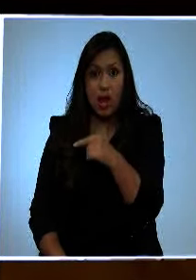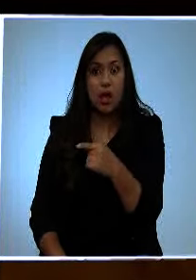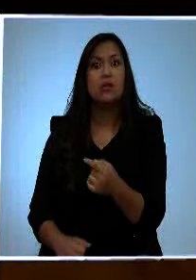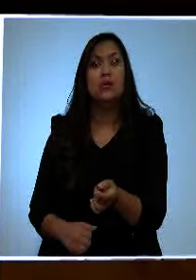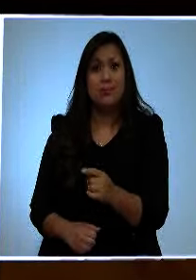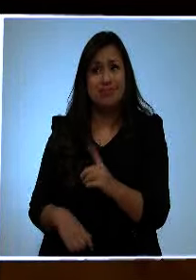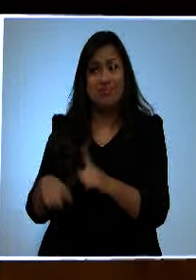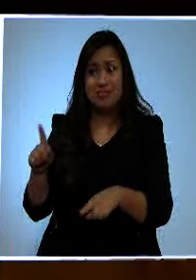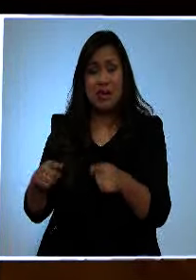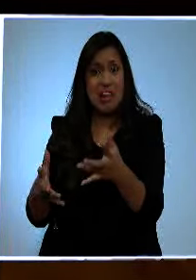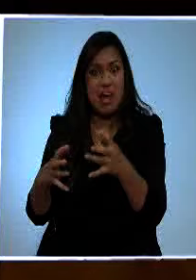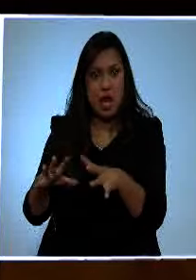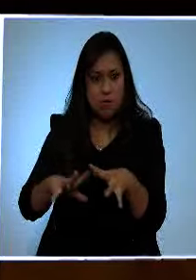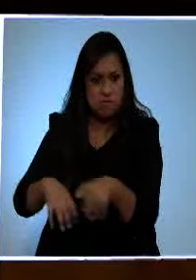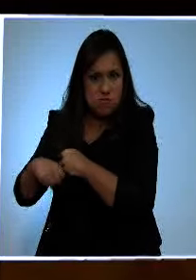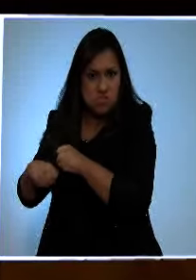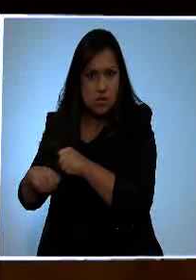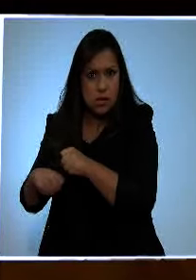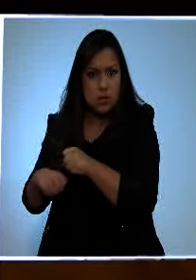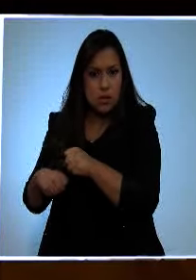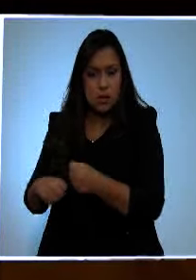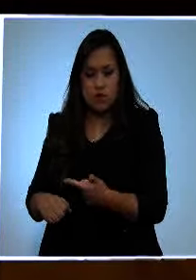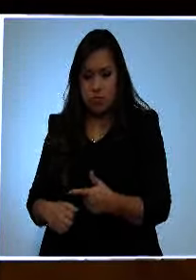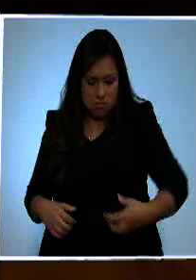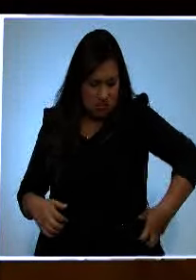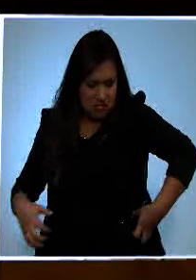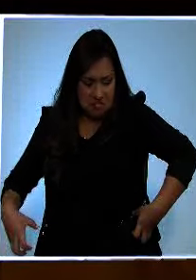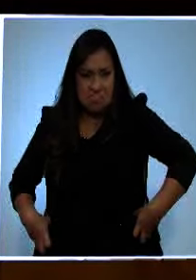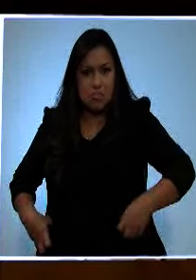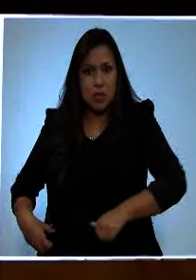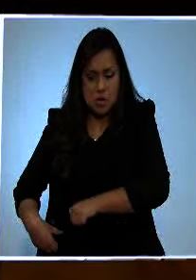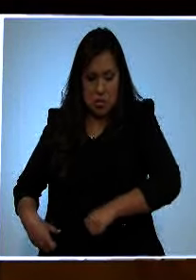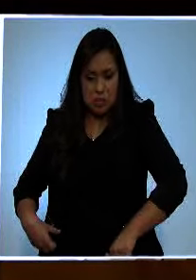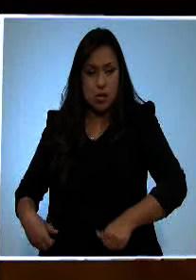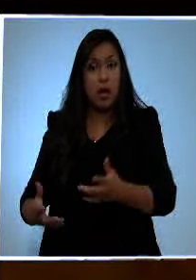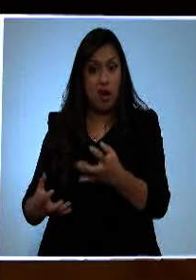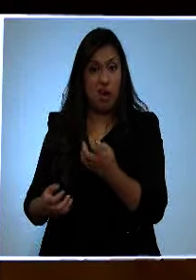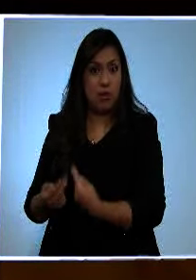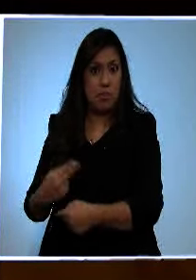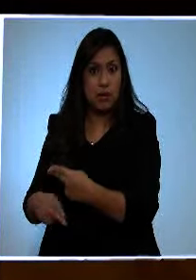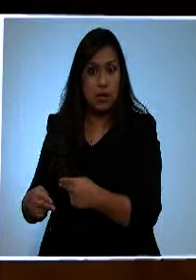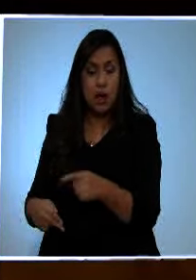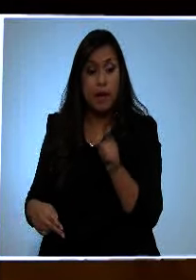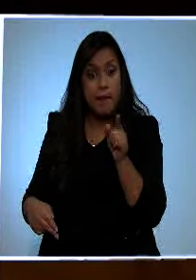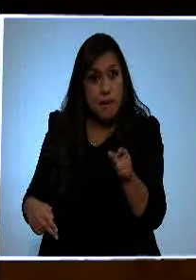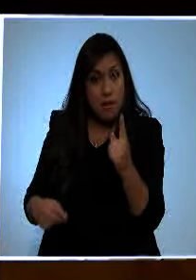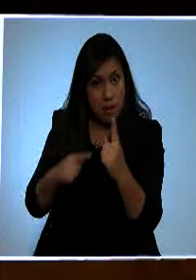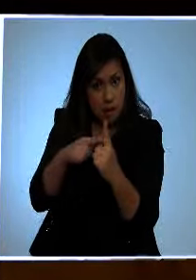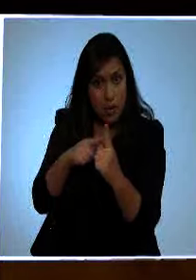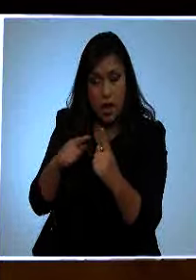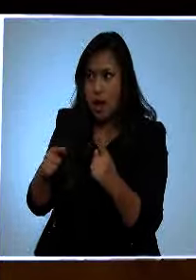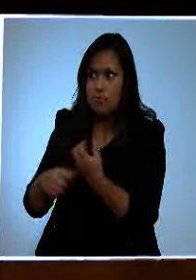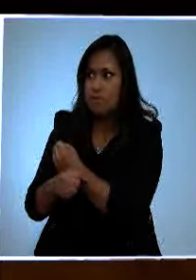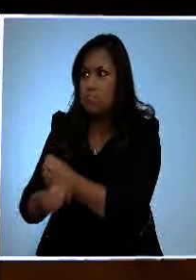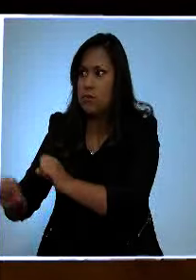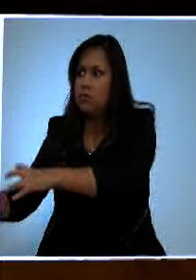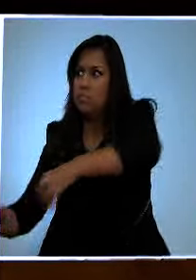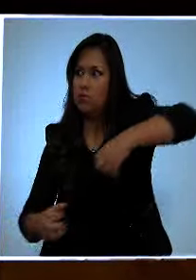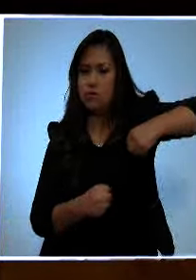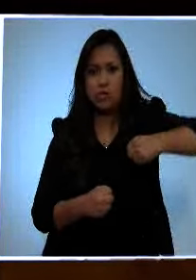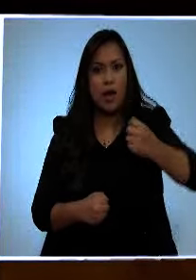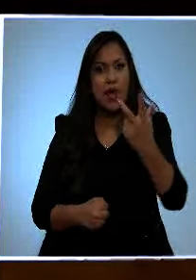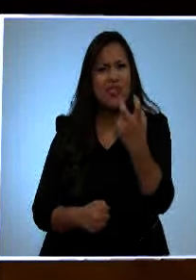órganos Ese es nuestro trabajo al final del día yo le decía al teniente saber que esos 13 niños están hoy